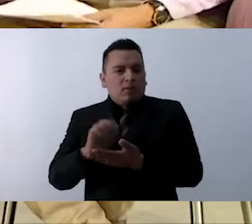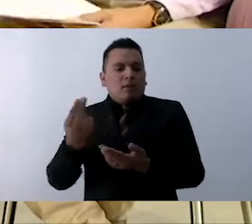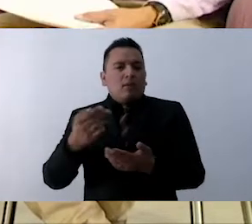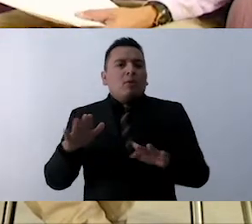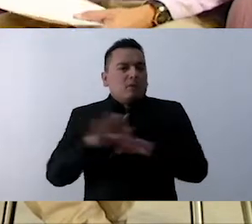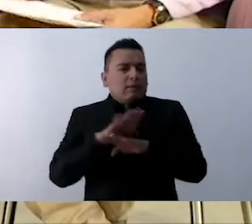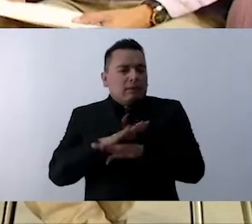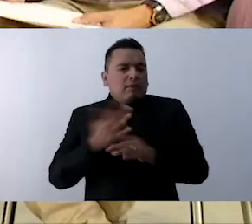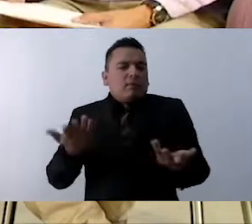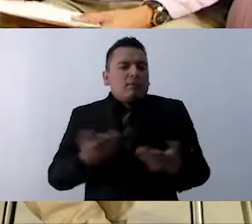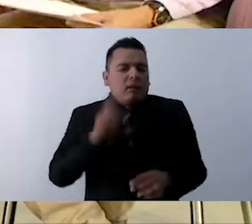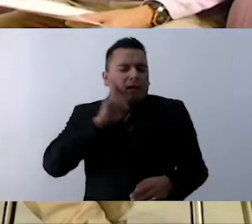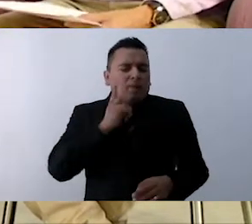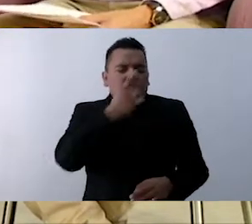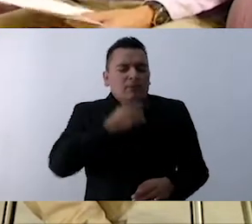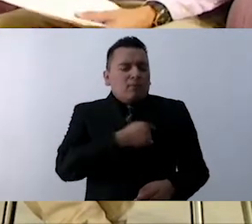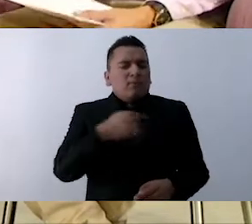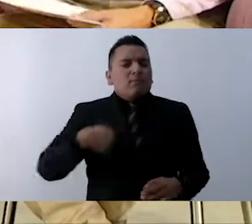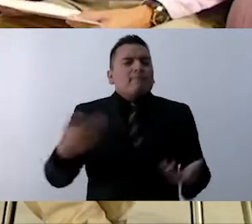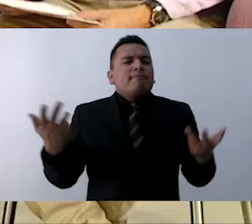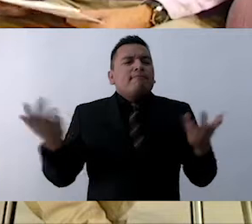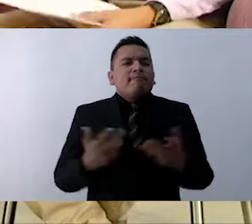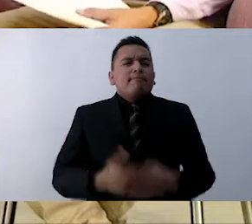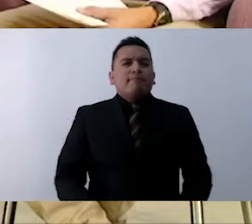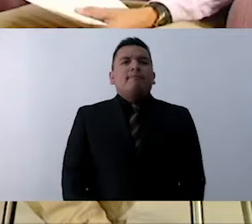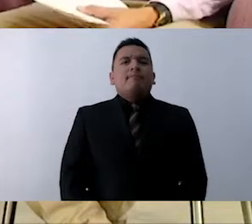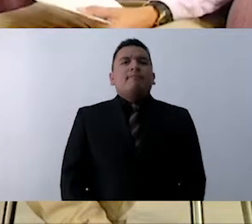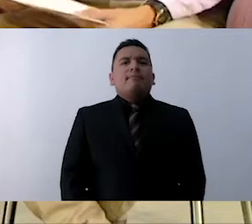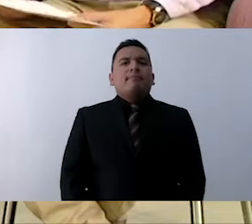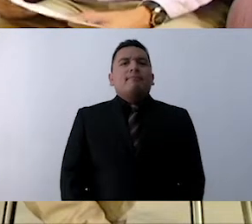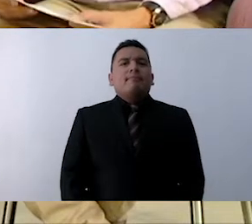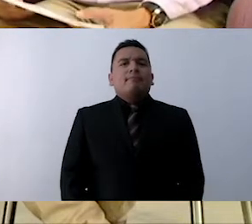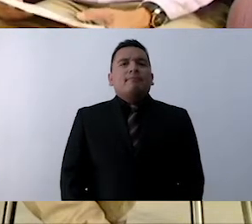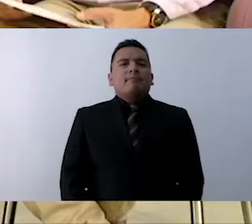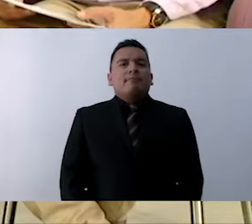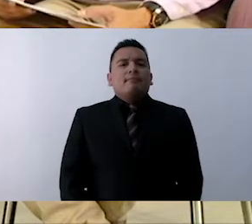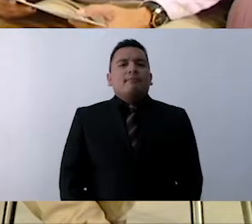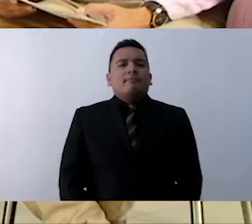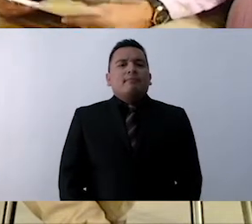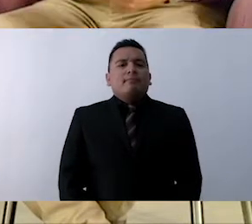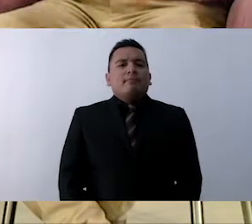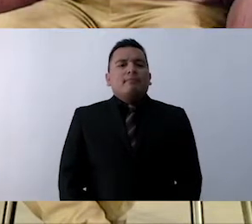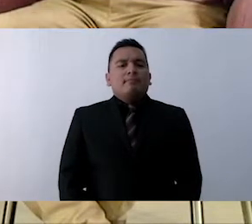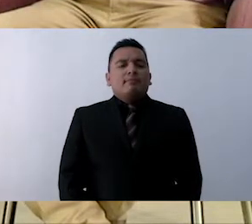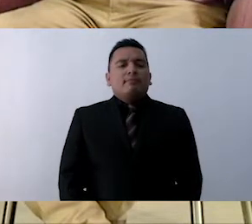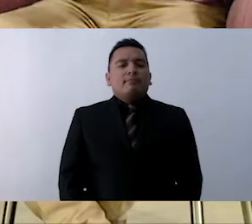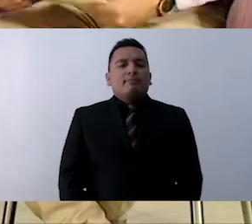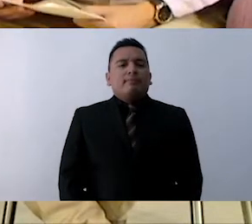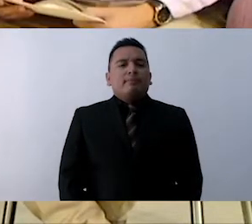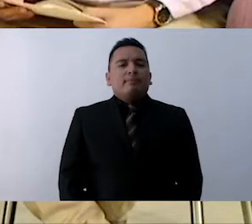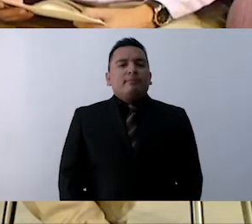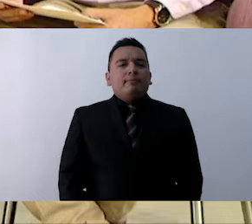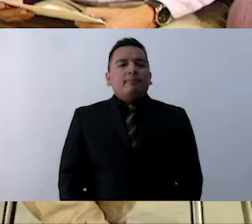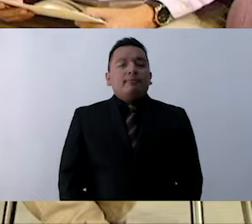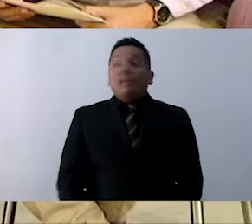electorales, inclusive como el caso del Instituto Electoral de Coahuila o la Comisión Estatal Electoral de Nuevo León? ¿Qué tenemos que hacer